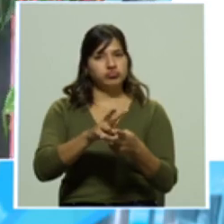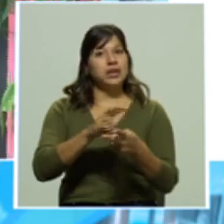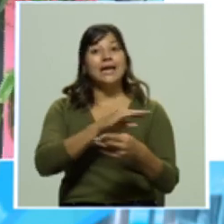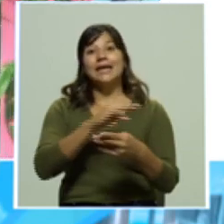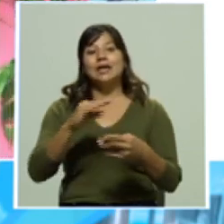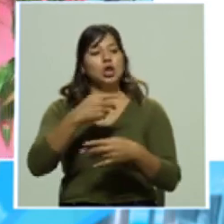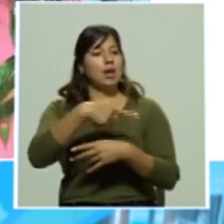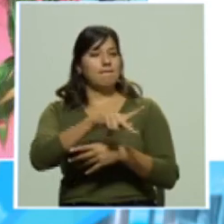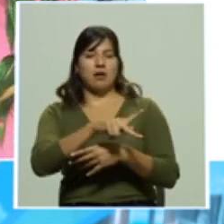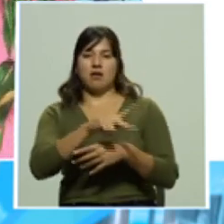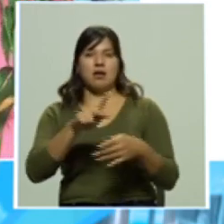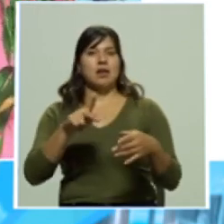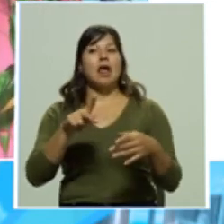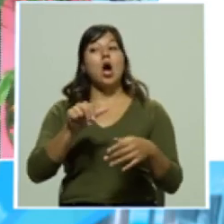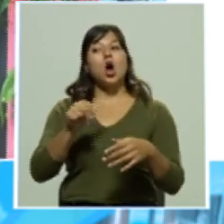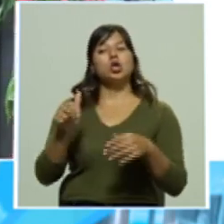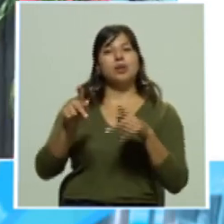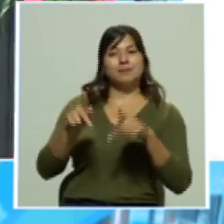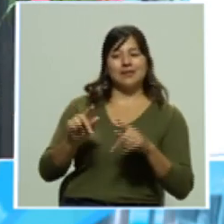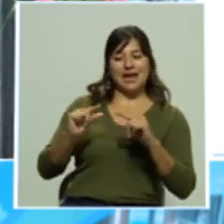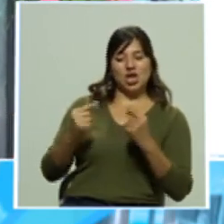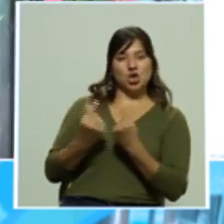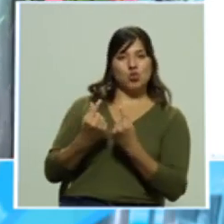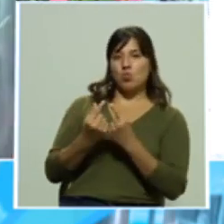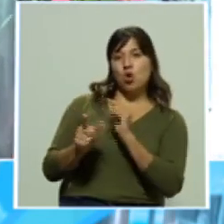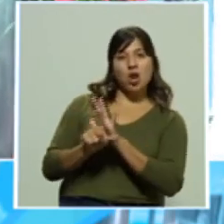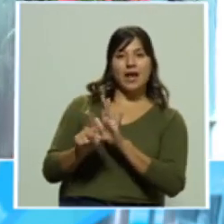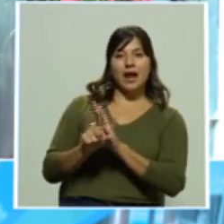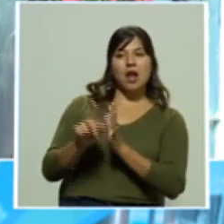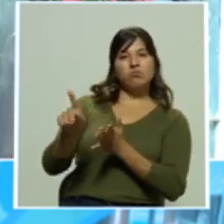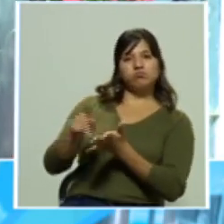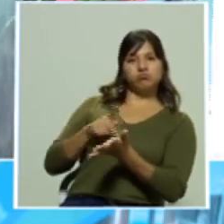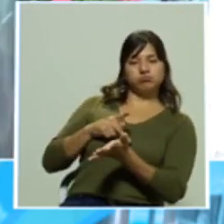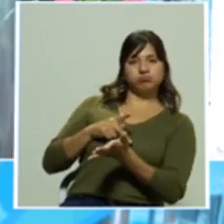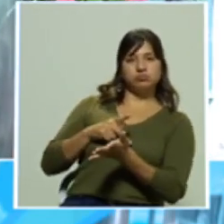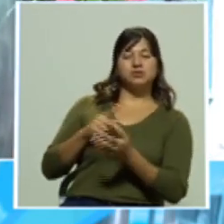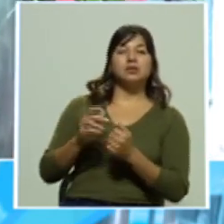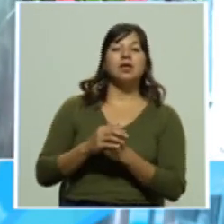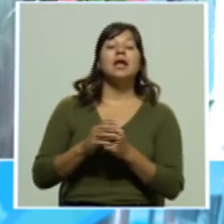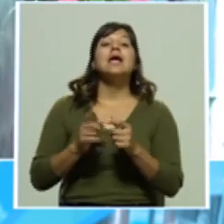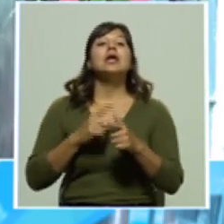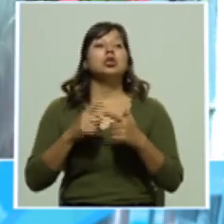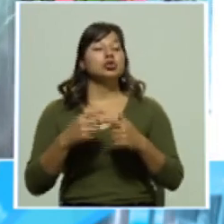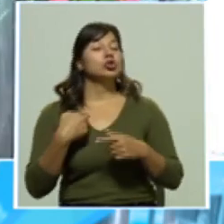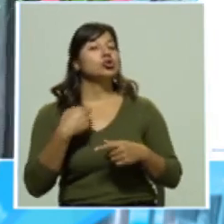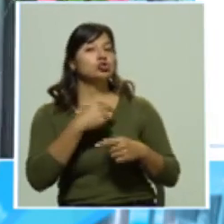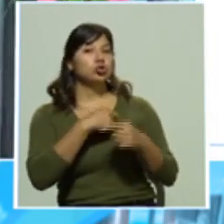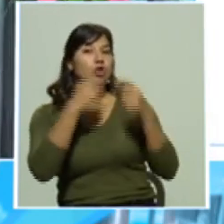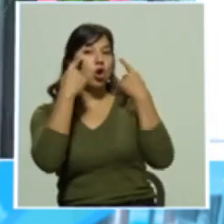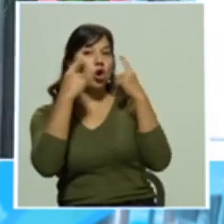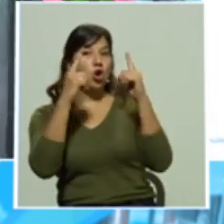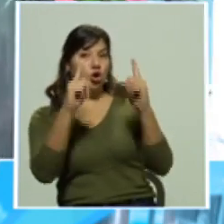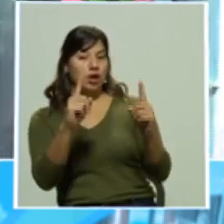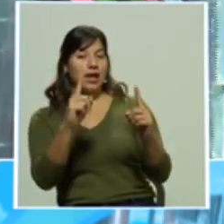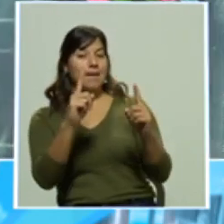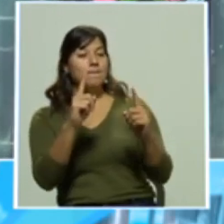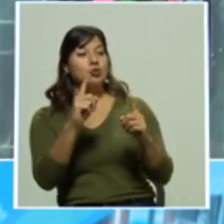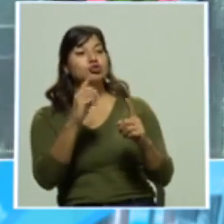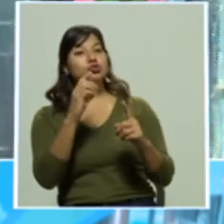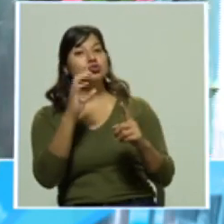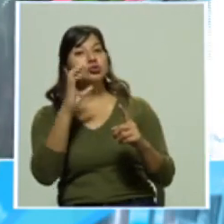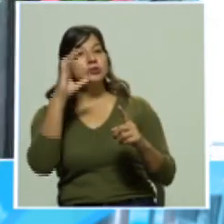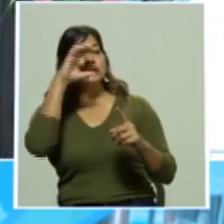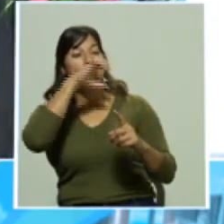una casa de habitación de una de las miembros de la estructura criminal. Se logra determinar la función de cada uno de los miembros dentro